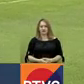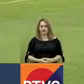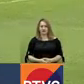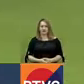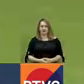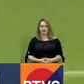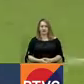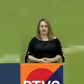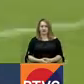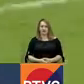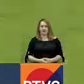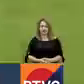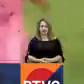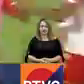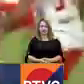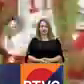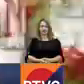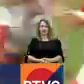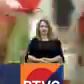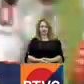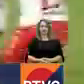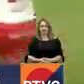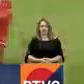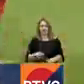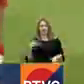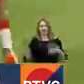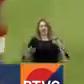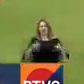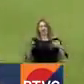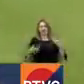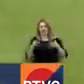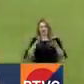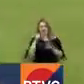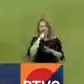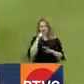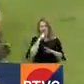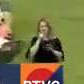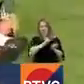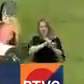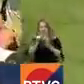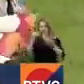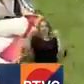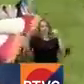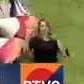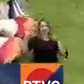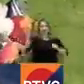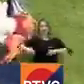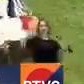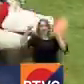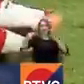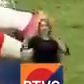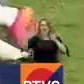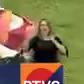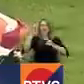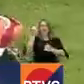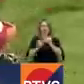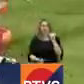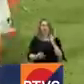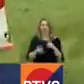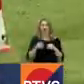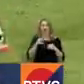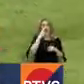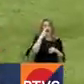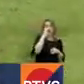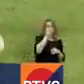invicta y raquel fernández que desperdicia el penal la alegría de santa fe y la clasificación a la gran final se enfrentará al ganador entre nacional